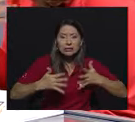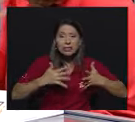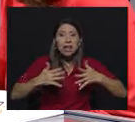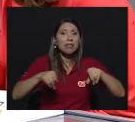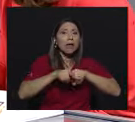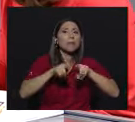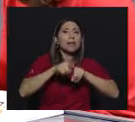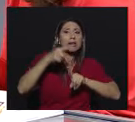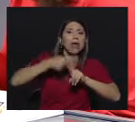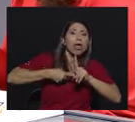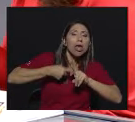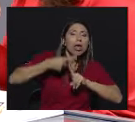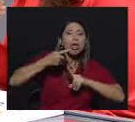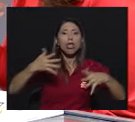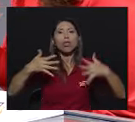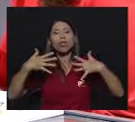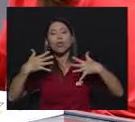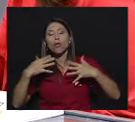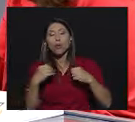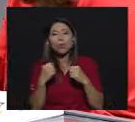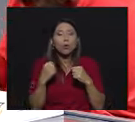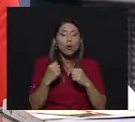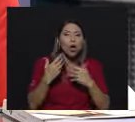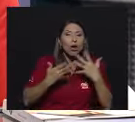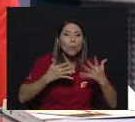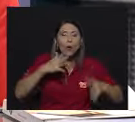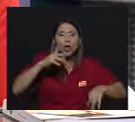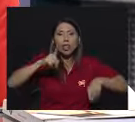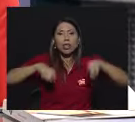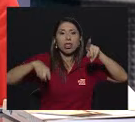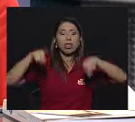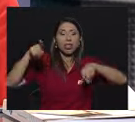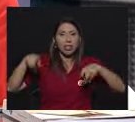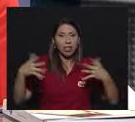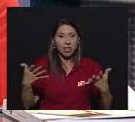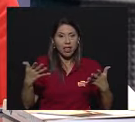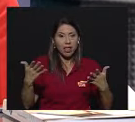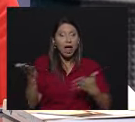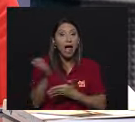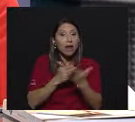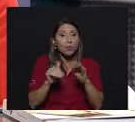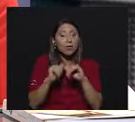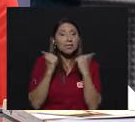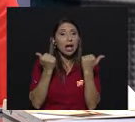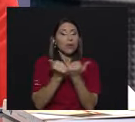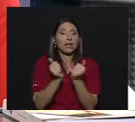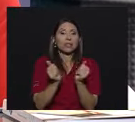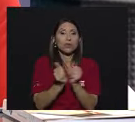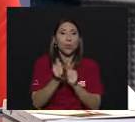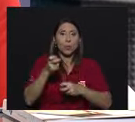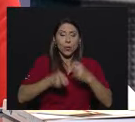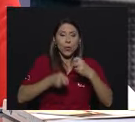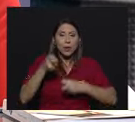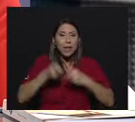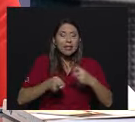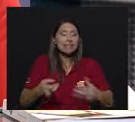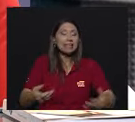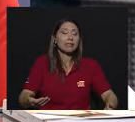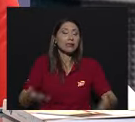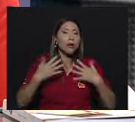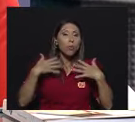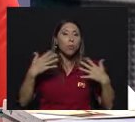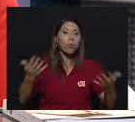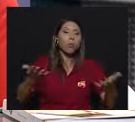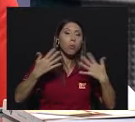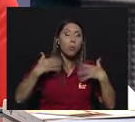condiciones climáticas, con aulas con grandes problemas de